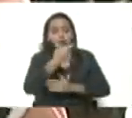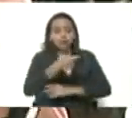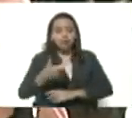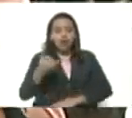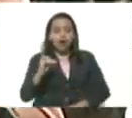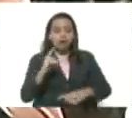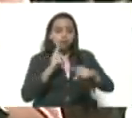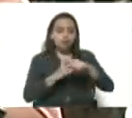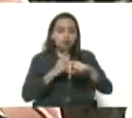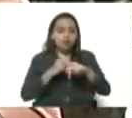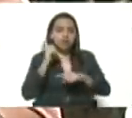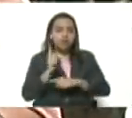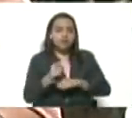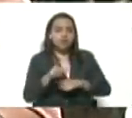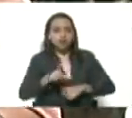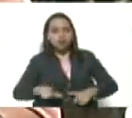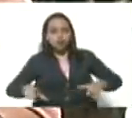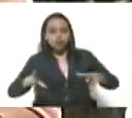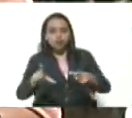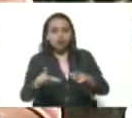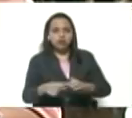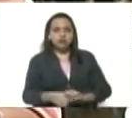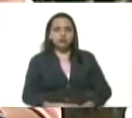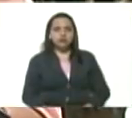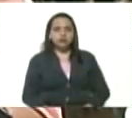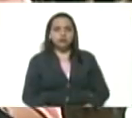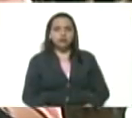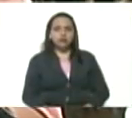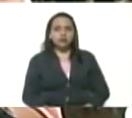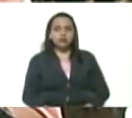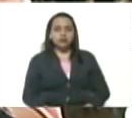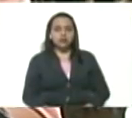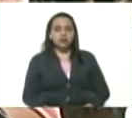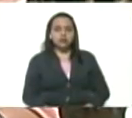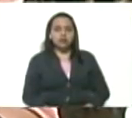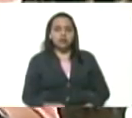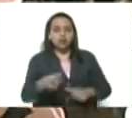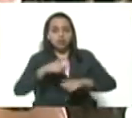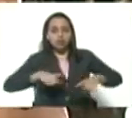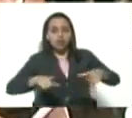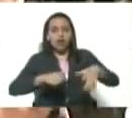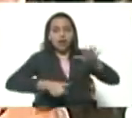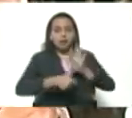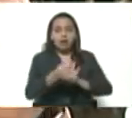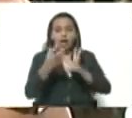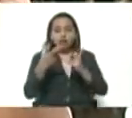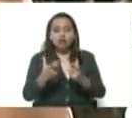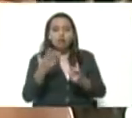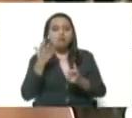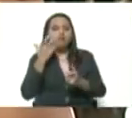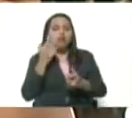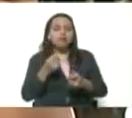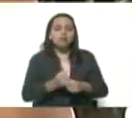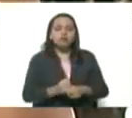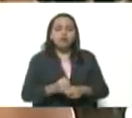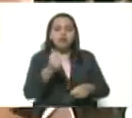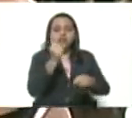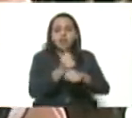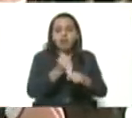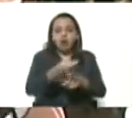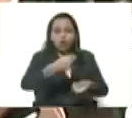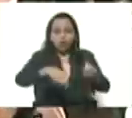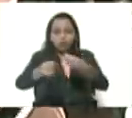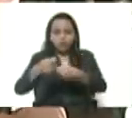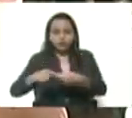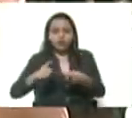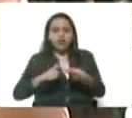a las áreas que son, digamos, áreas de vulnerabilidad, como lo es el comercio, como es el